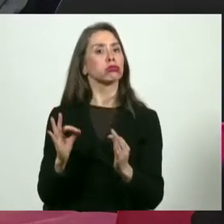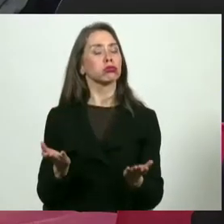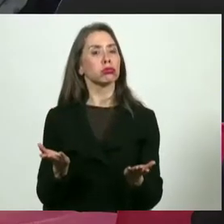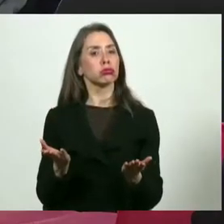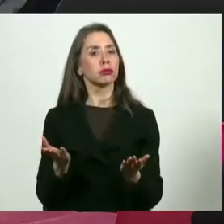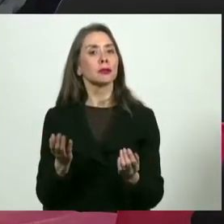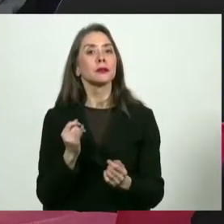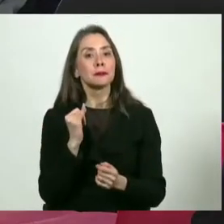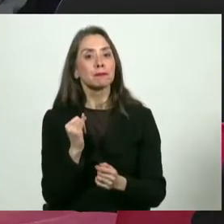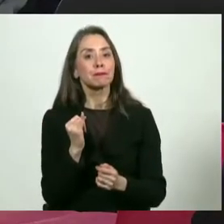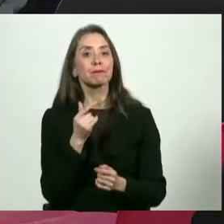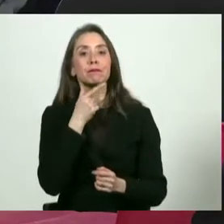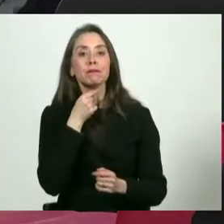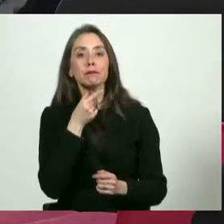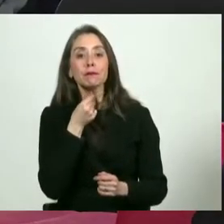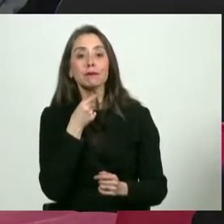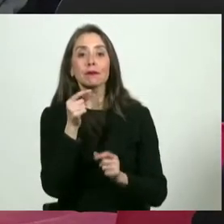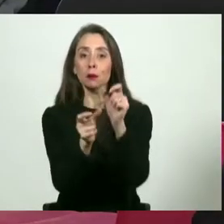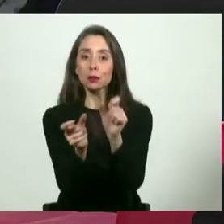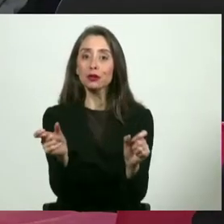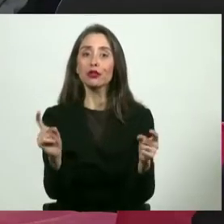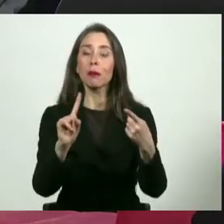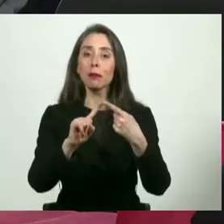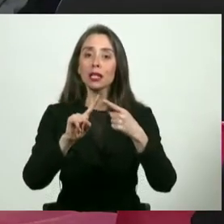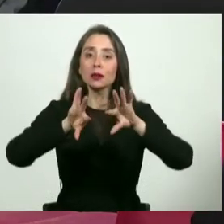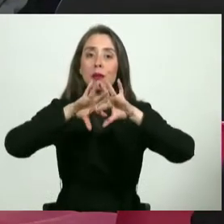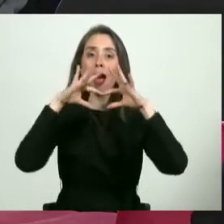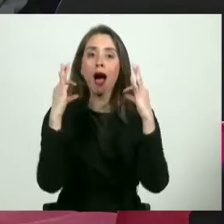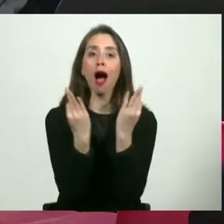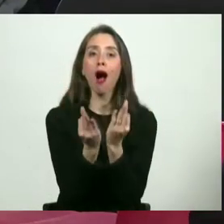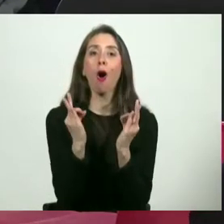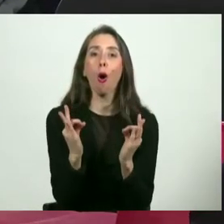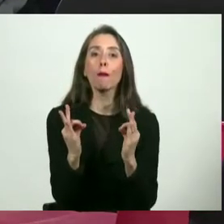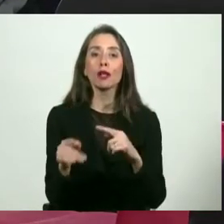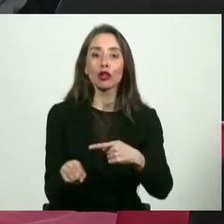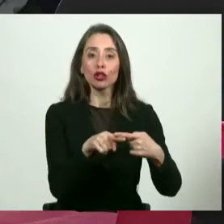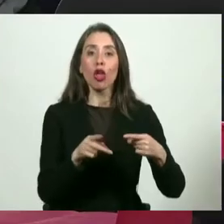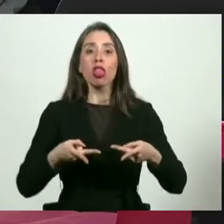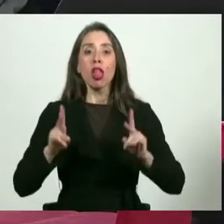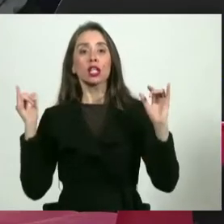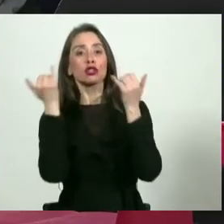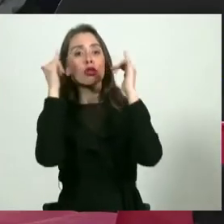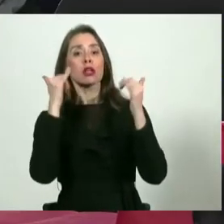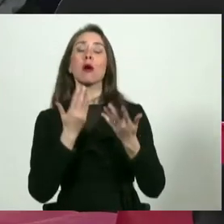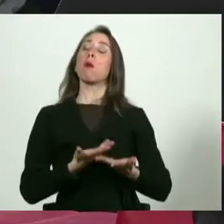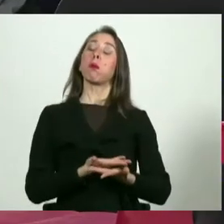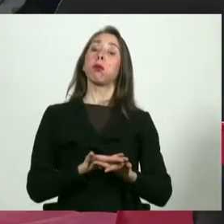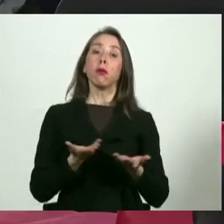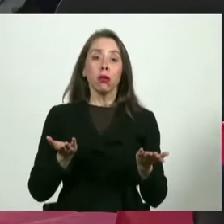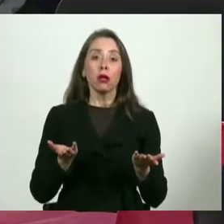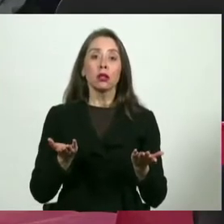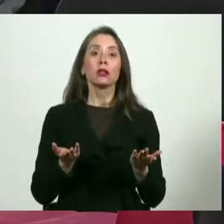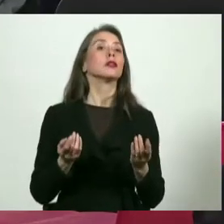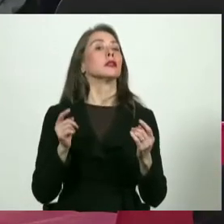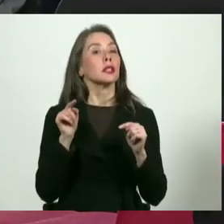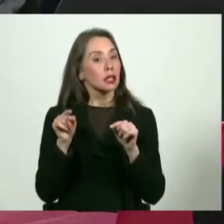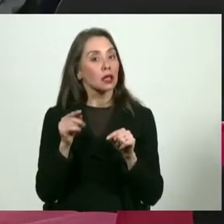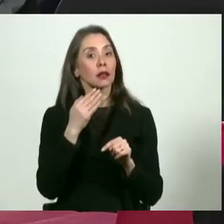Si queremos que efectivamente tenga una participación completa de la sociedad también, ¿no es cierto? El derecho a la entretención, al ocio, tiene que llegar a